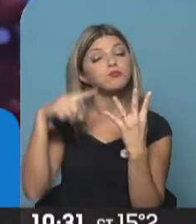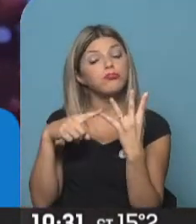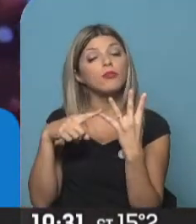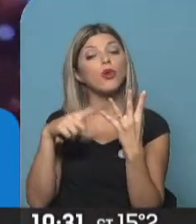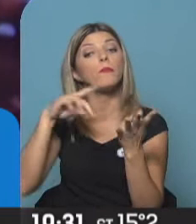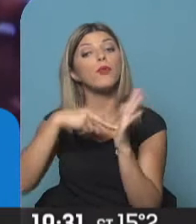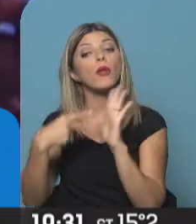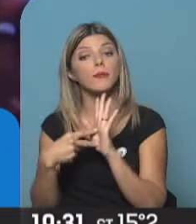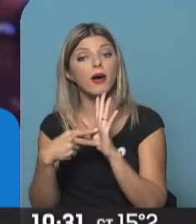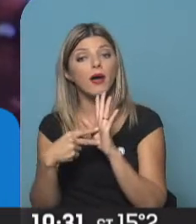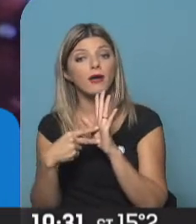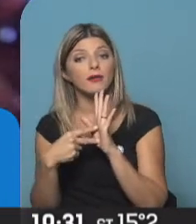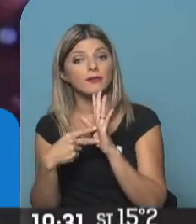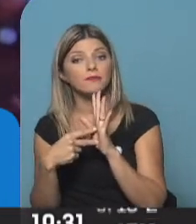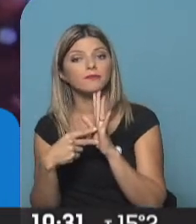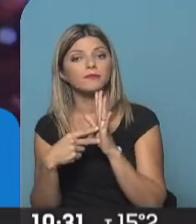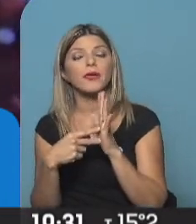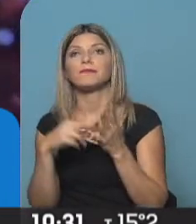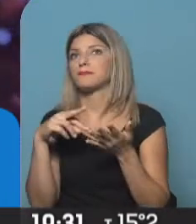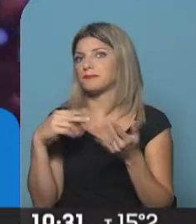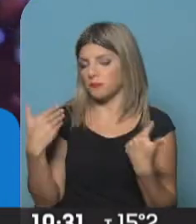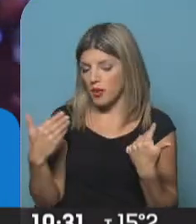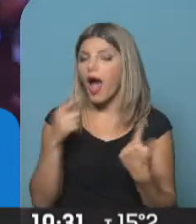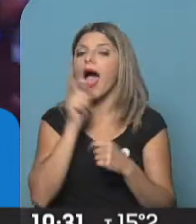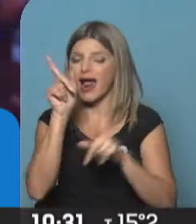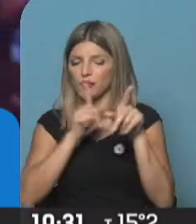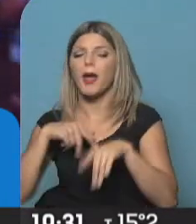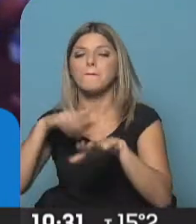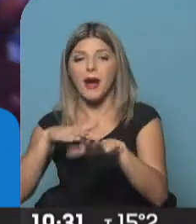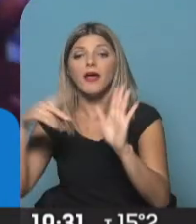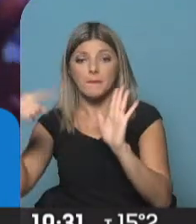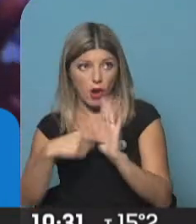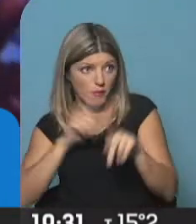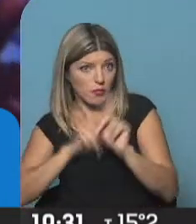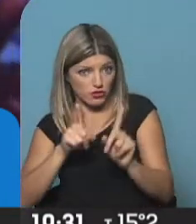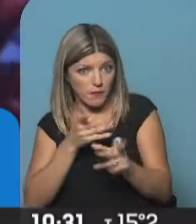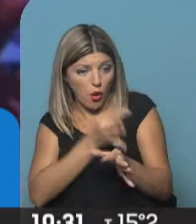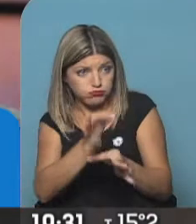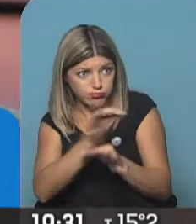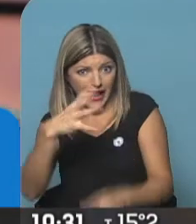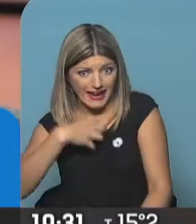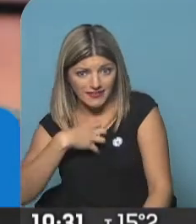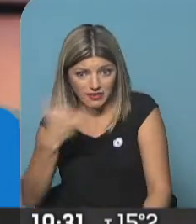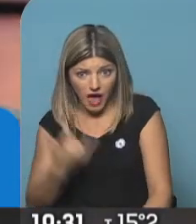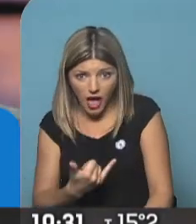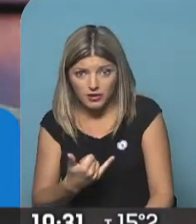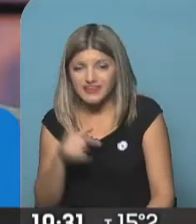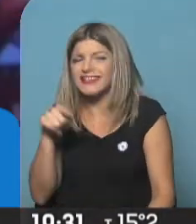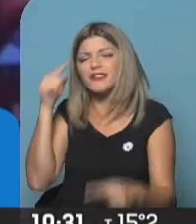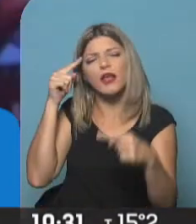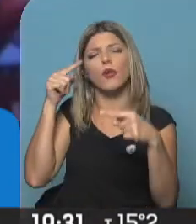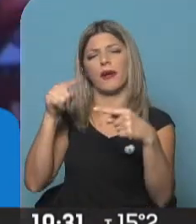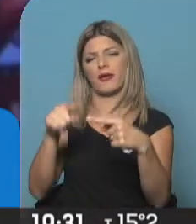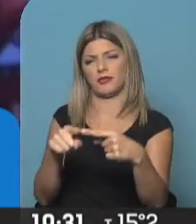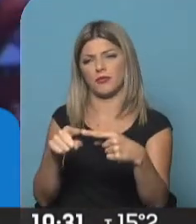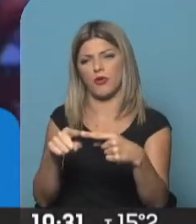es moderada es decir hay algunas medidas de fuerzas puntuales pero hay clase que es lo que lo que todos apuntamos y creemos que eso